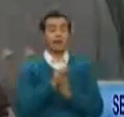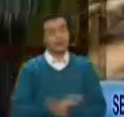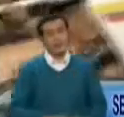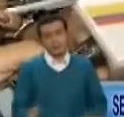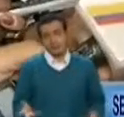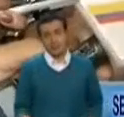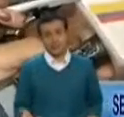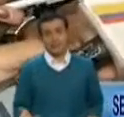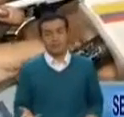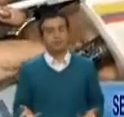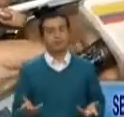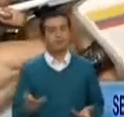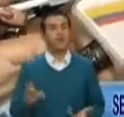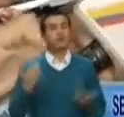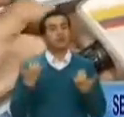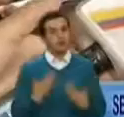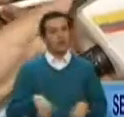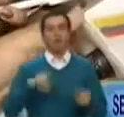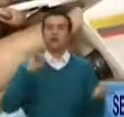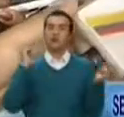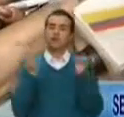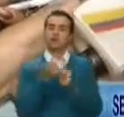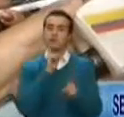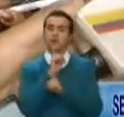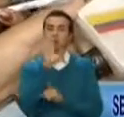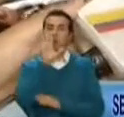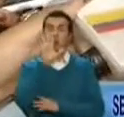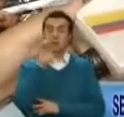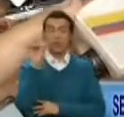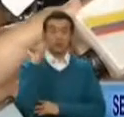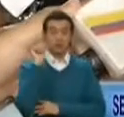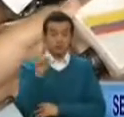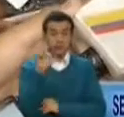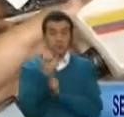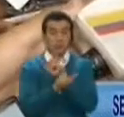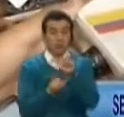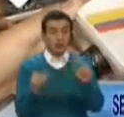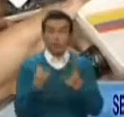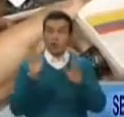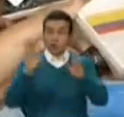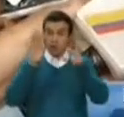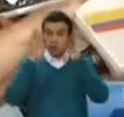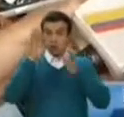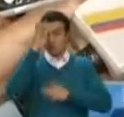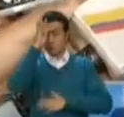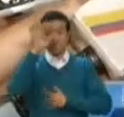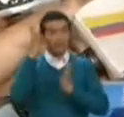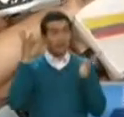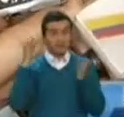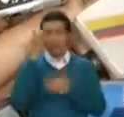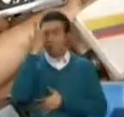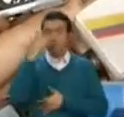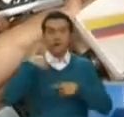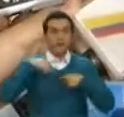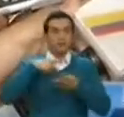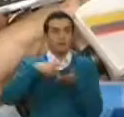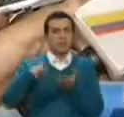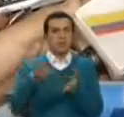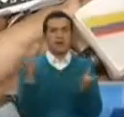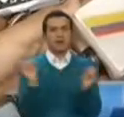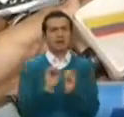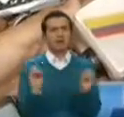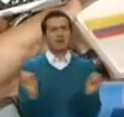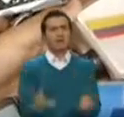acomode. Estamos volteándonos a ver esos más de 500.000 empleados que no están recibiendo una atención en el Instituto Ecuatoriano de Seguridad Social porque